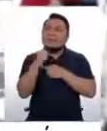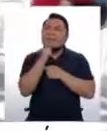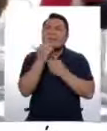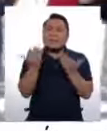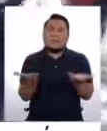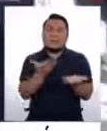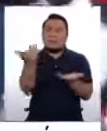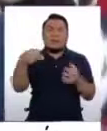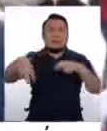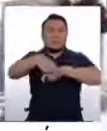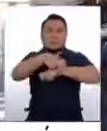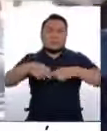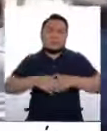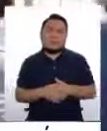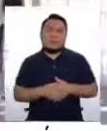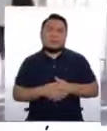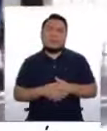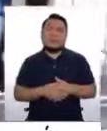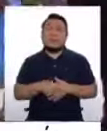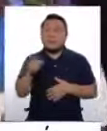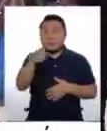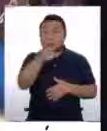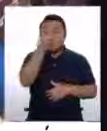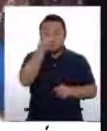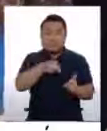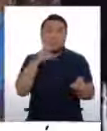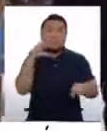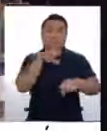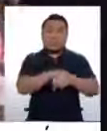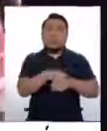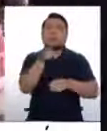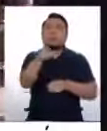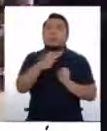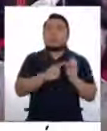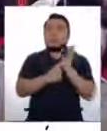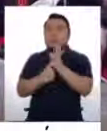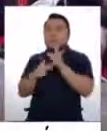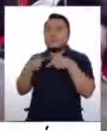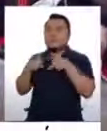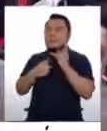calle. Recuerde que si es intervenido, debe demostrar con su pase